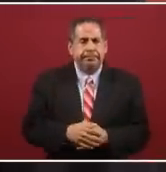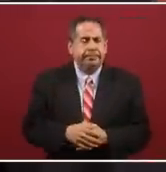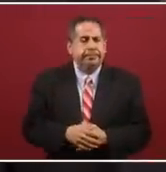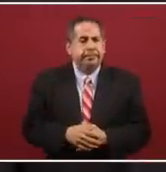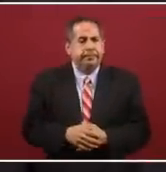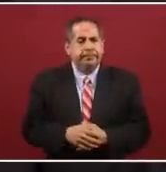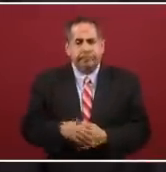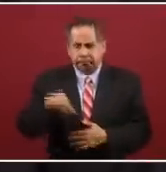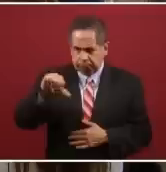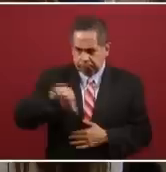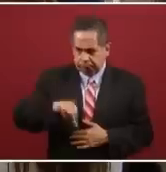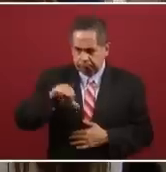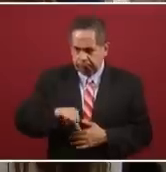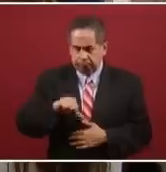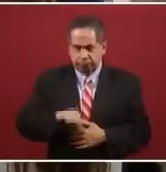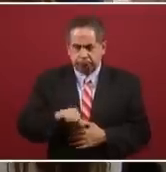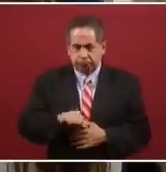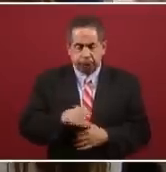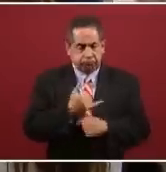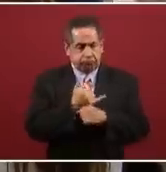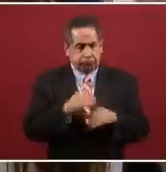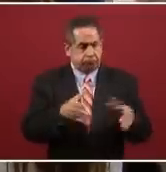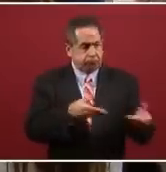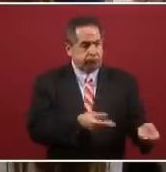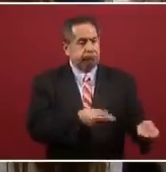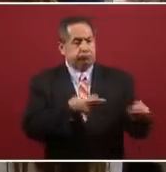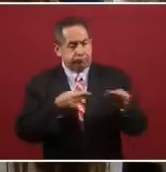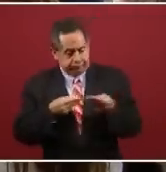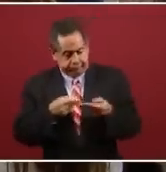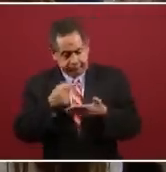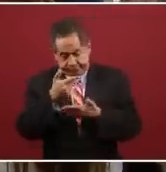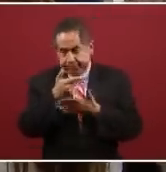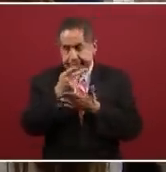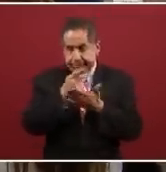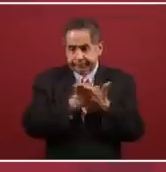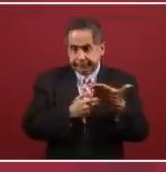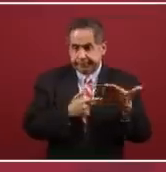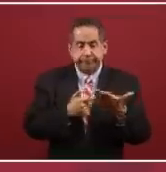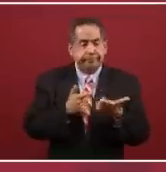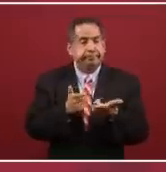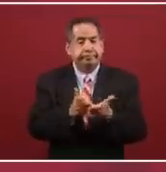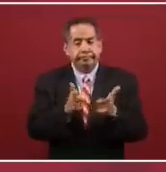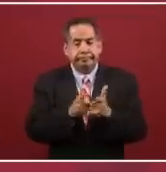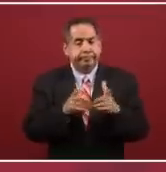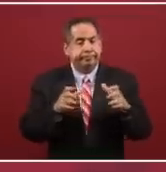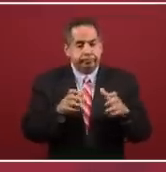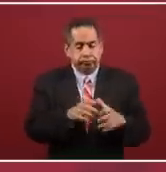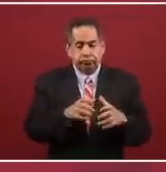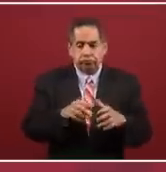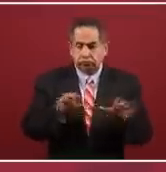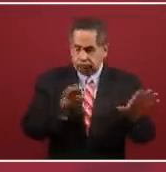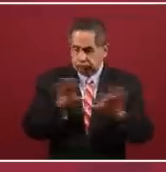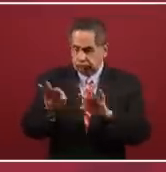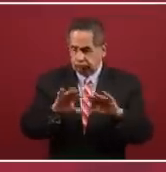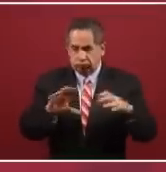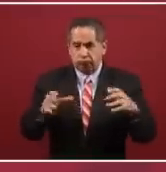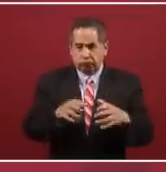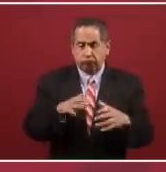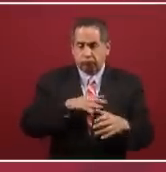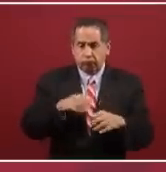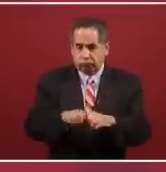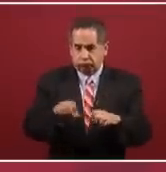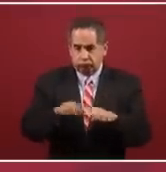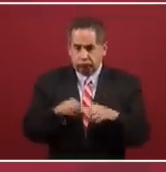precisamente, recibí un informe del grupo que se integró. Hay un equipo